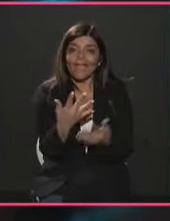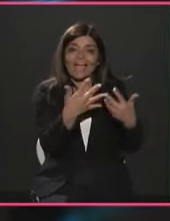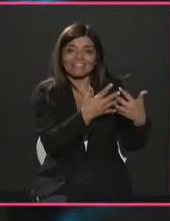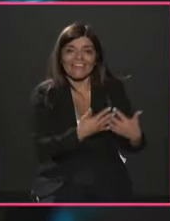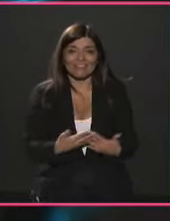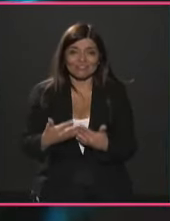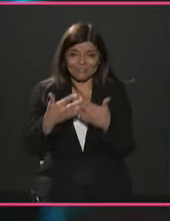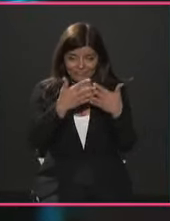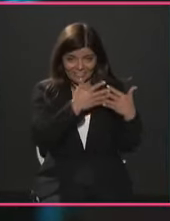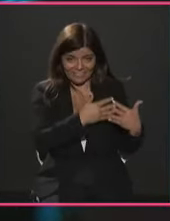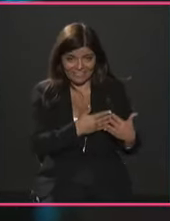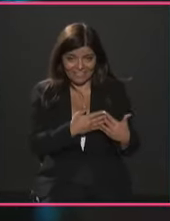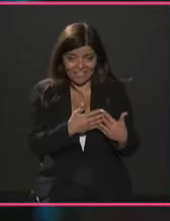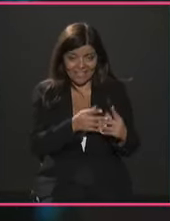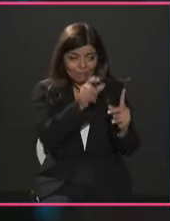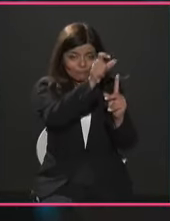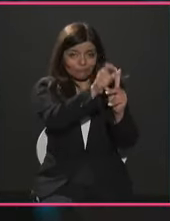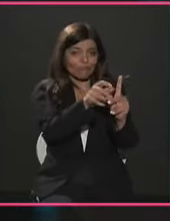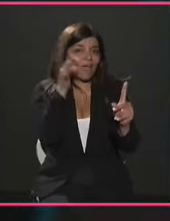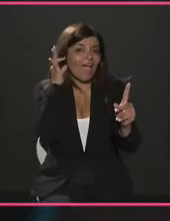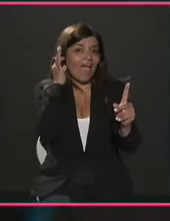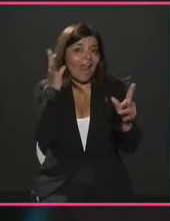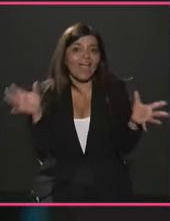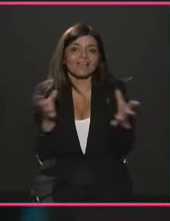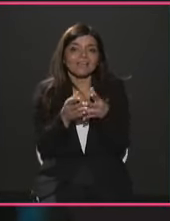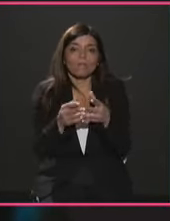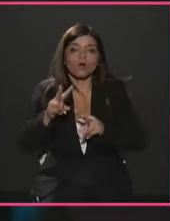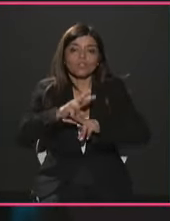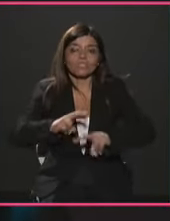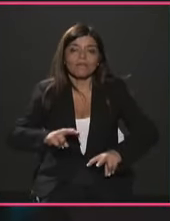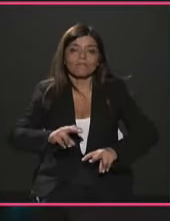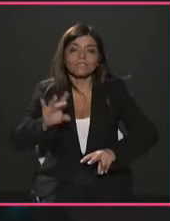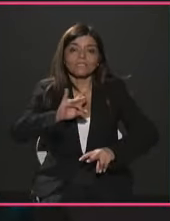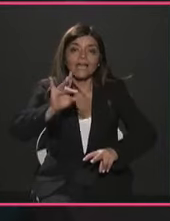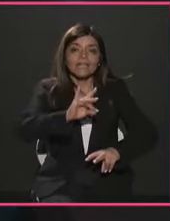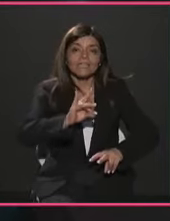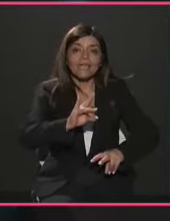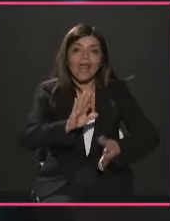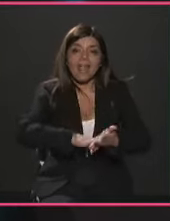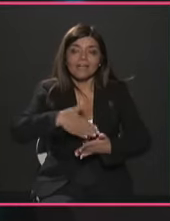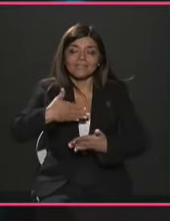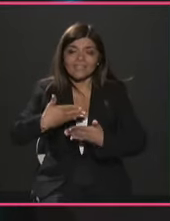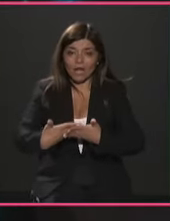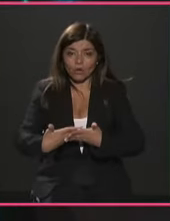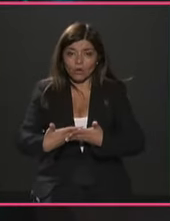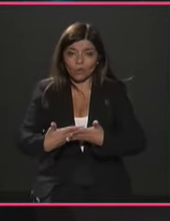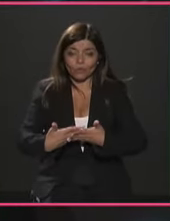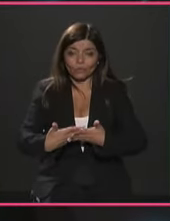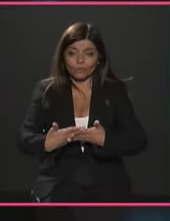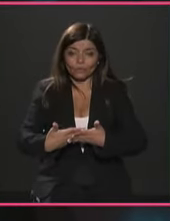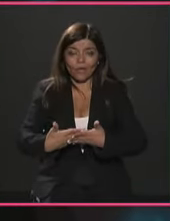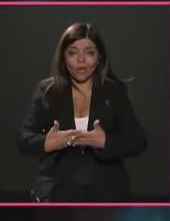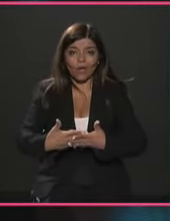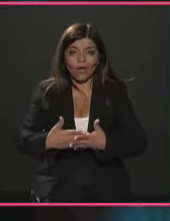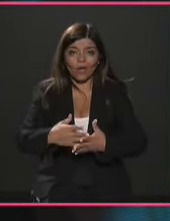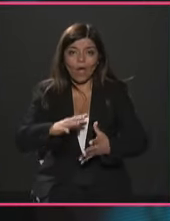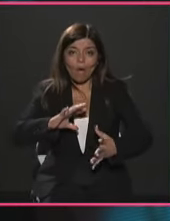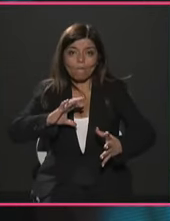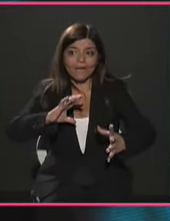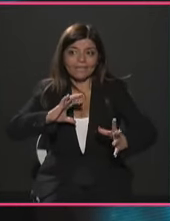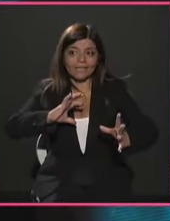Unidos ella y su equipo de investigación precisamente buscan identificar el estado de salud eh planetaria se llama One